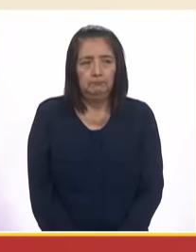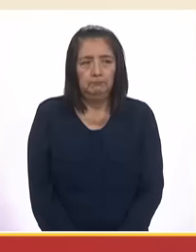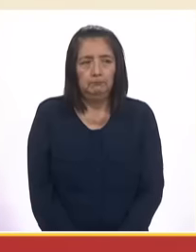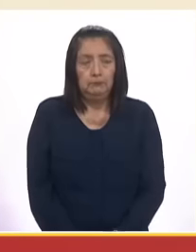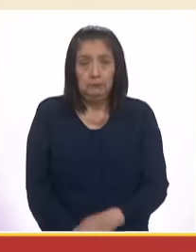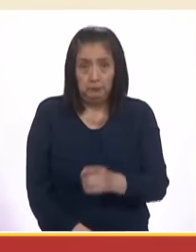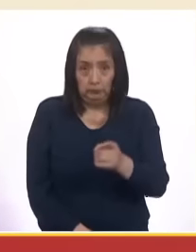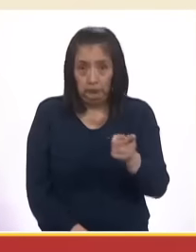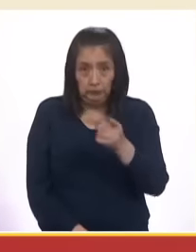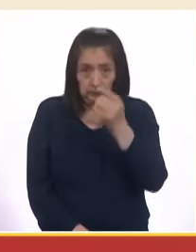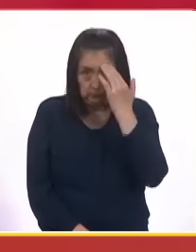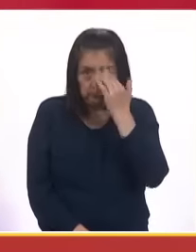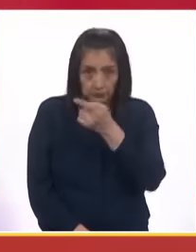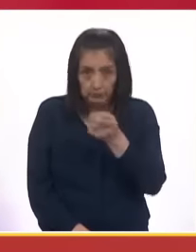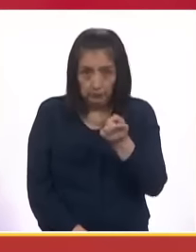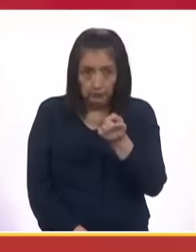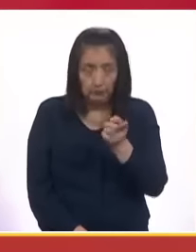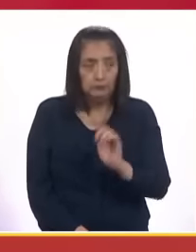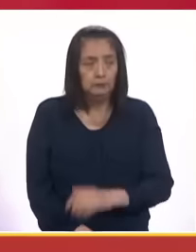Pero ¿saben qué?